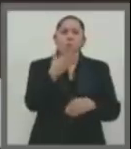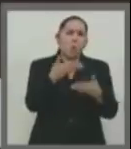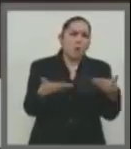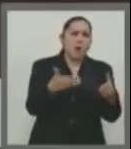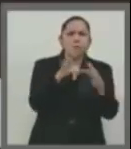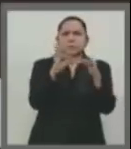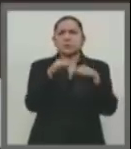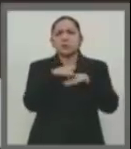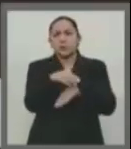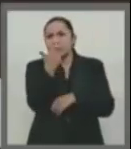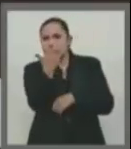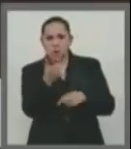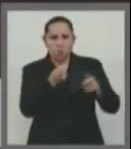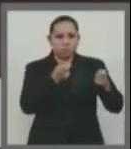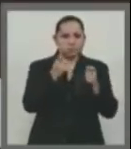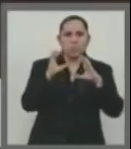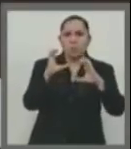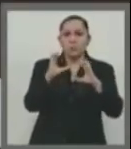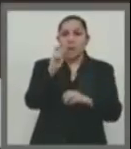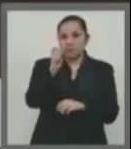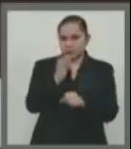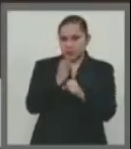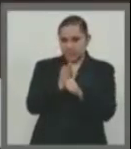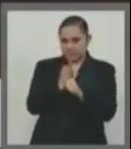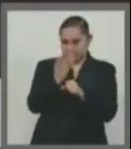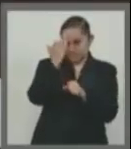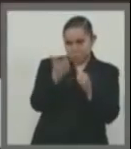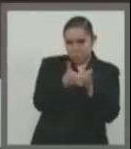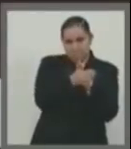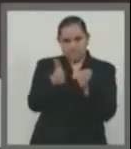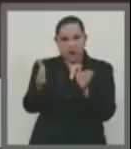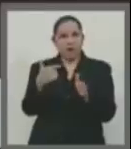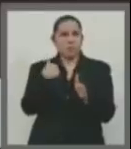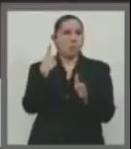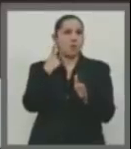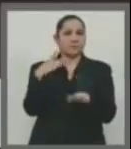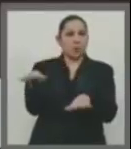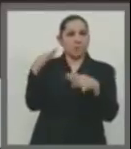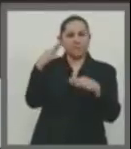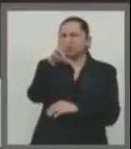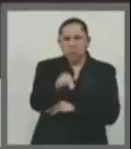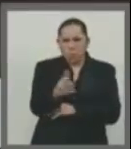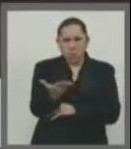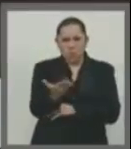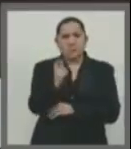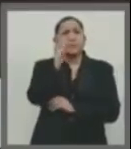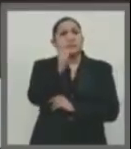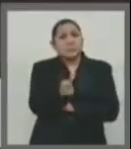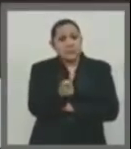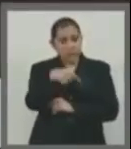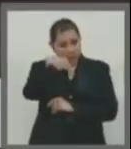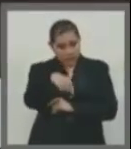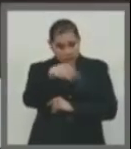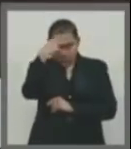es una pose política. Es que entendamos en este país que los recursos públicos deben